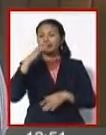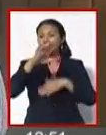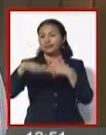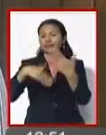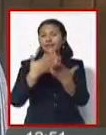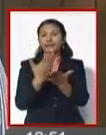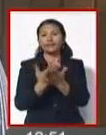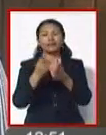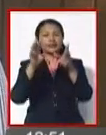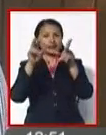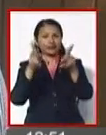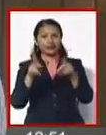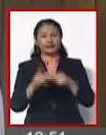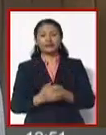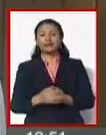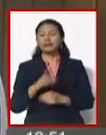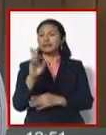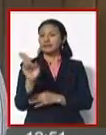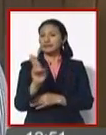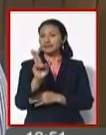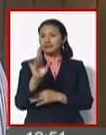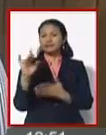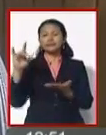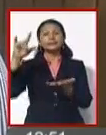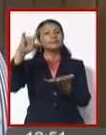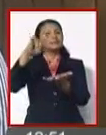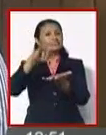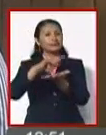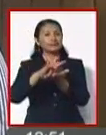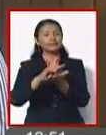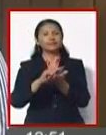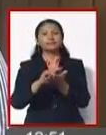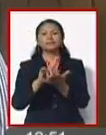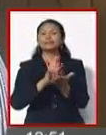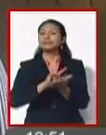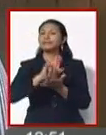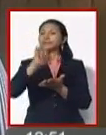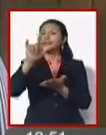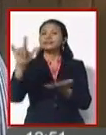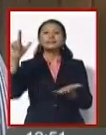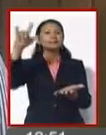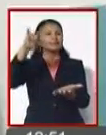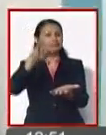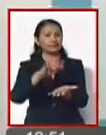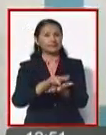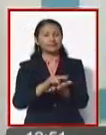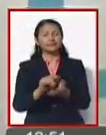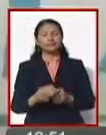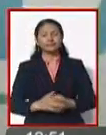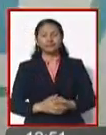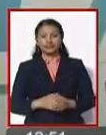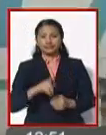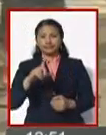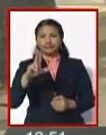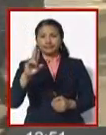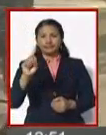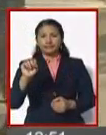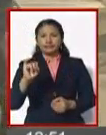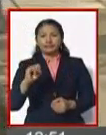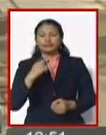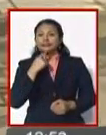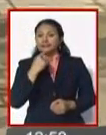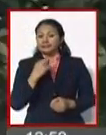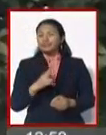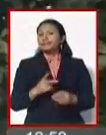a todas las personas que hacemos uso de los aviones en los despegues y en el aterrizaje. Luis Felipe Dorado, de